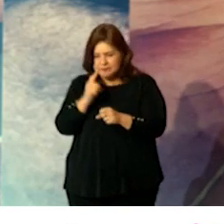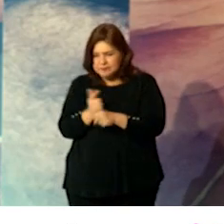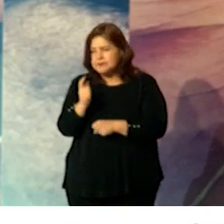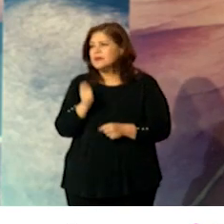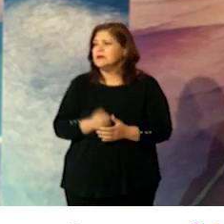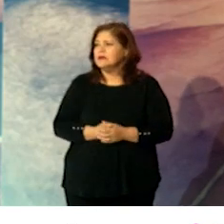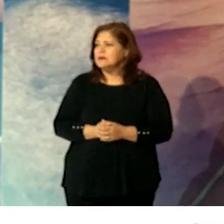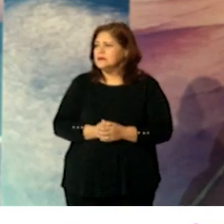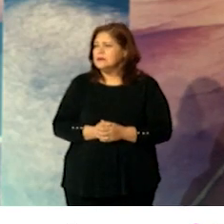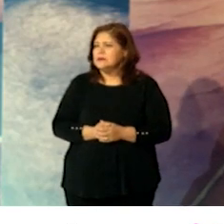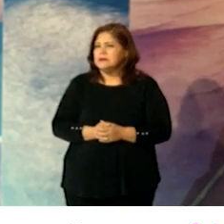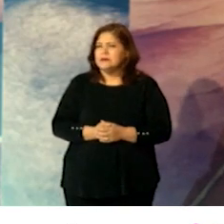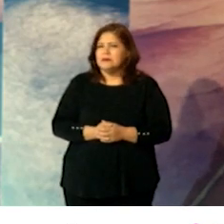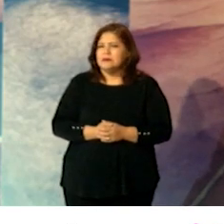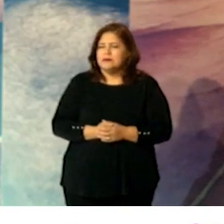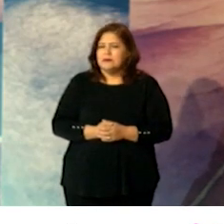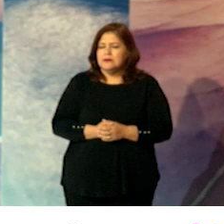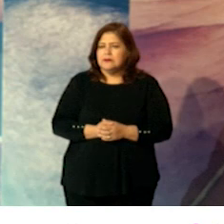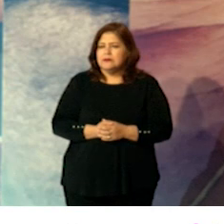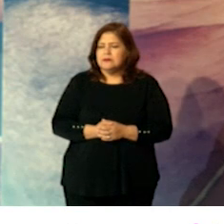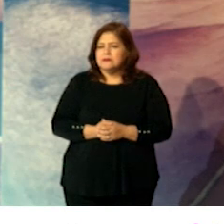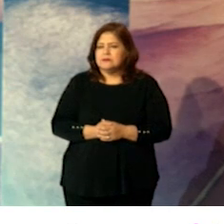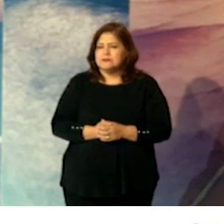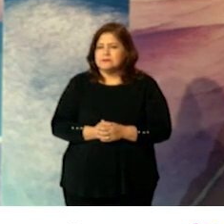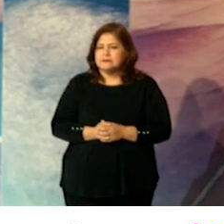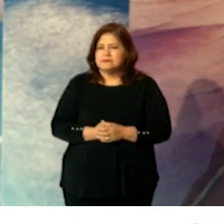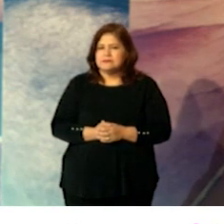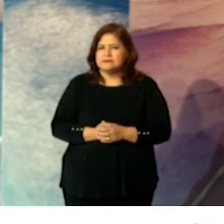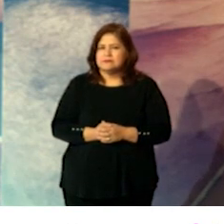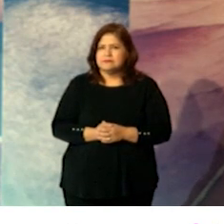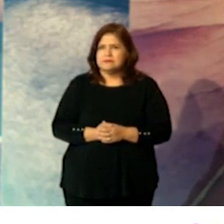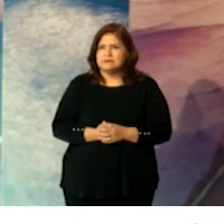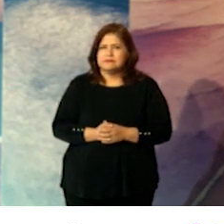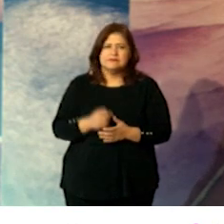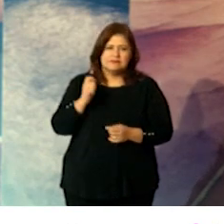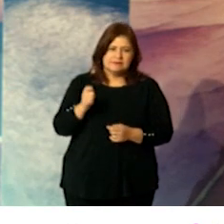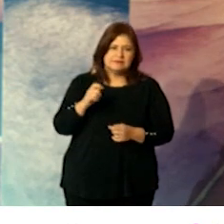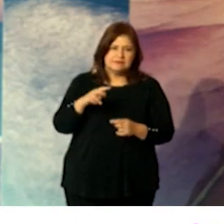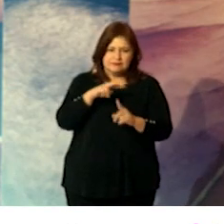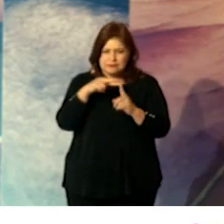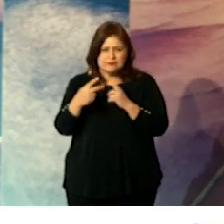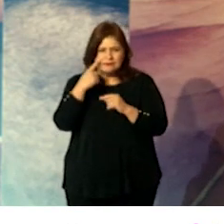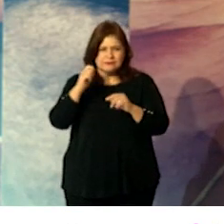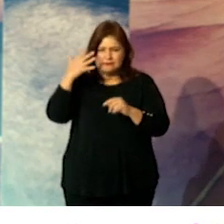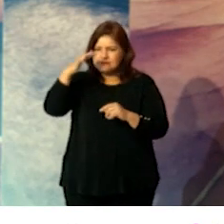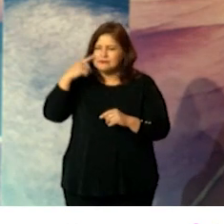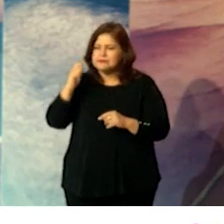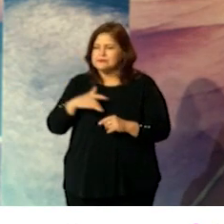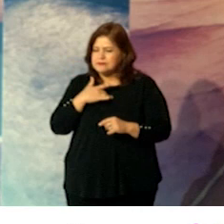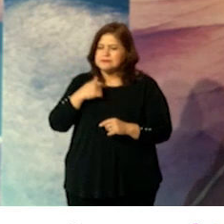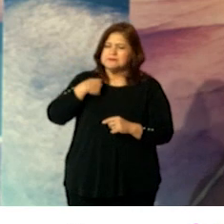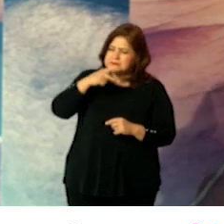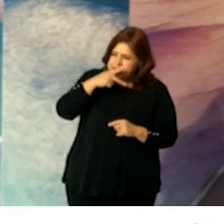nunca, obviamente, yo siempre valoro la visión de los y les adultos, comparten, siempre tienen una experiencia, yo lo veo en mis papás y